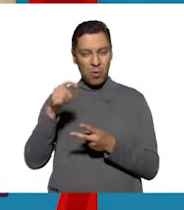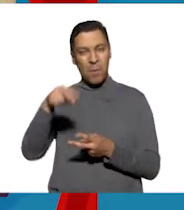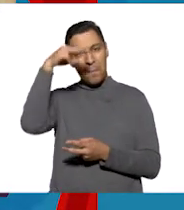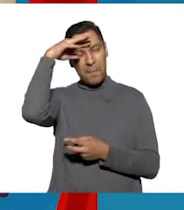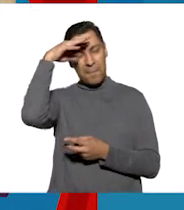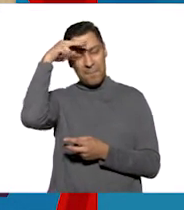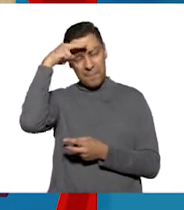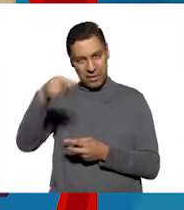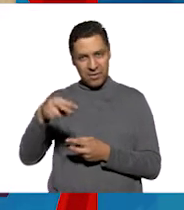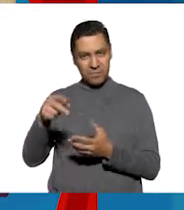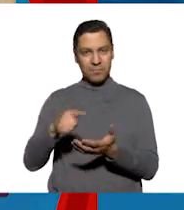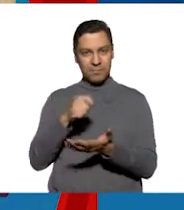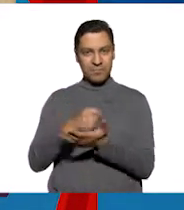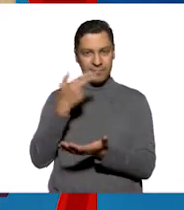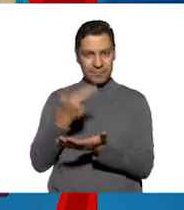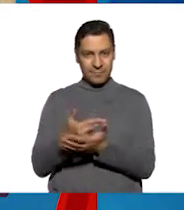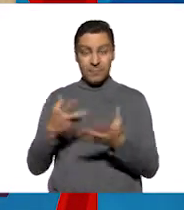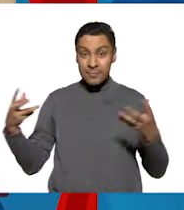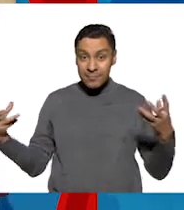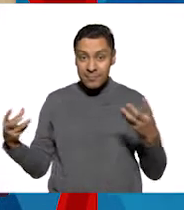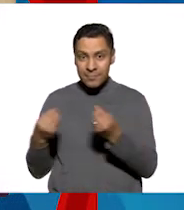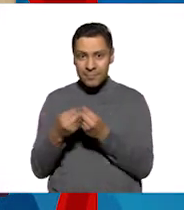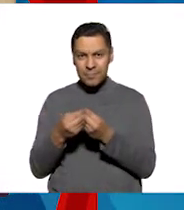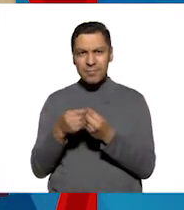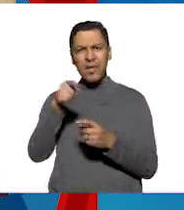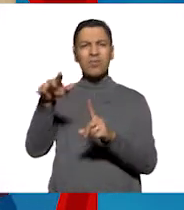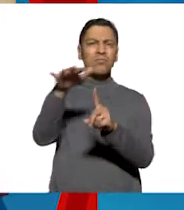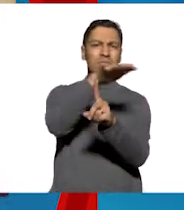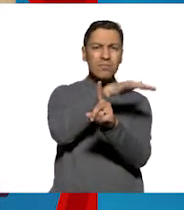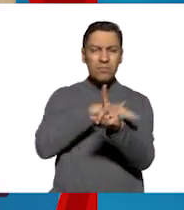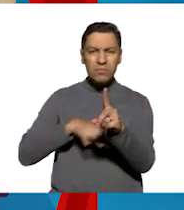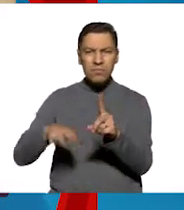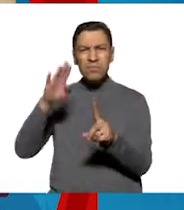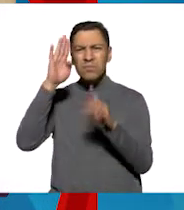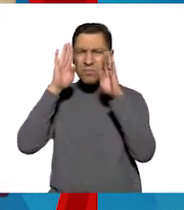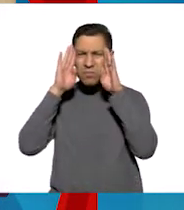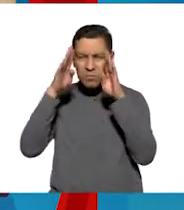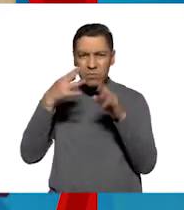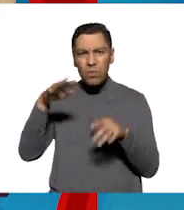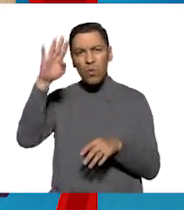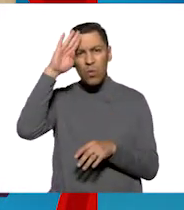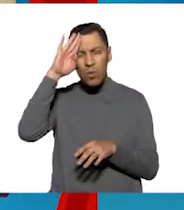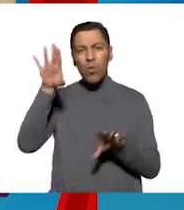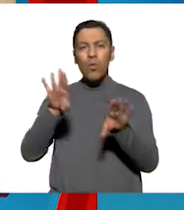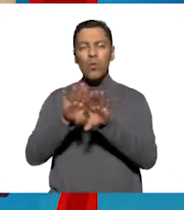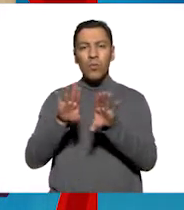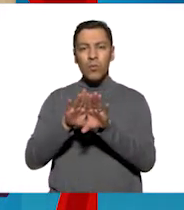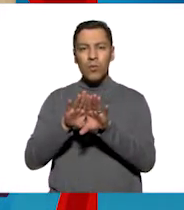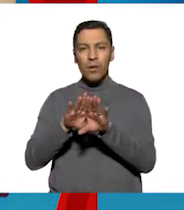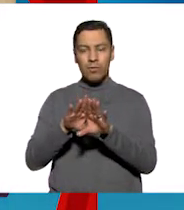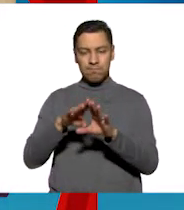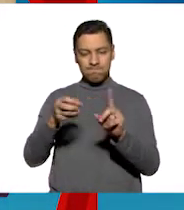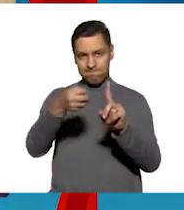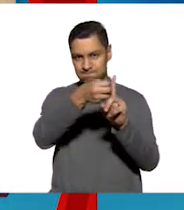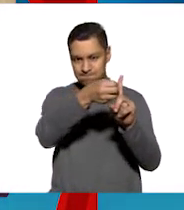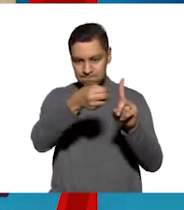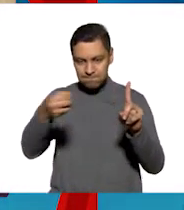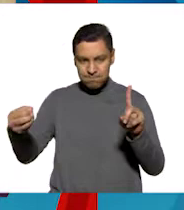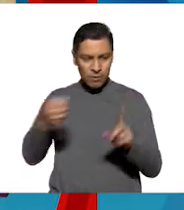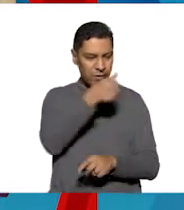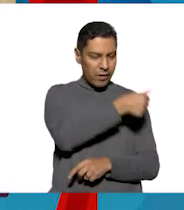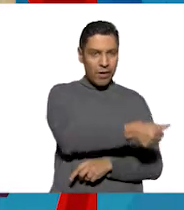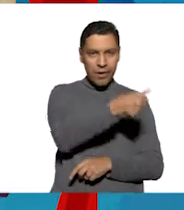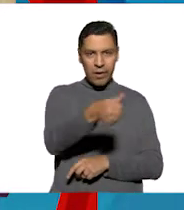Tenochtitlan. De acuerdo con su cosmovisión, esta alianza tenía una estructura en la que a cada integrante